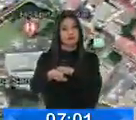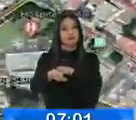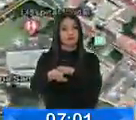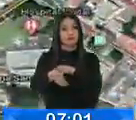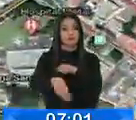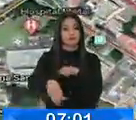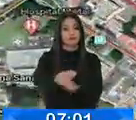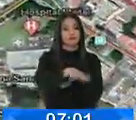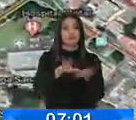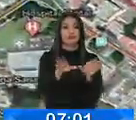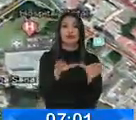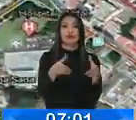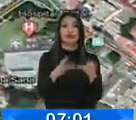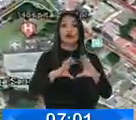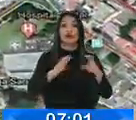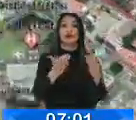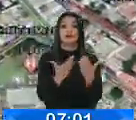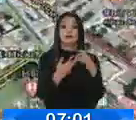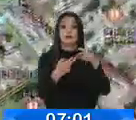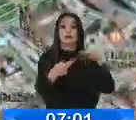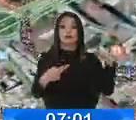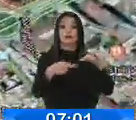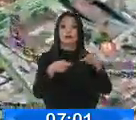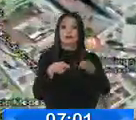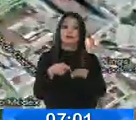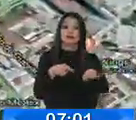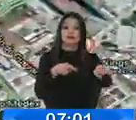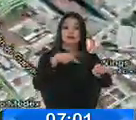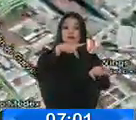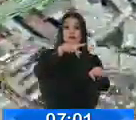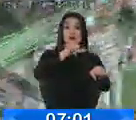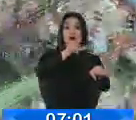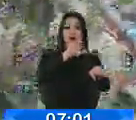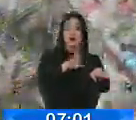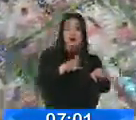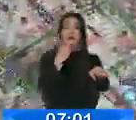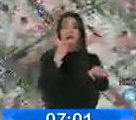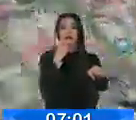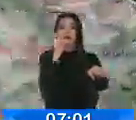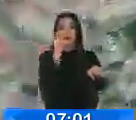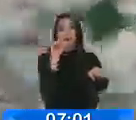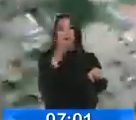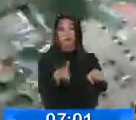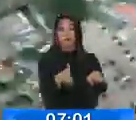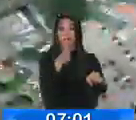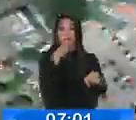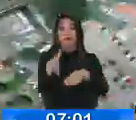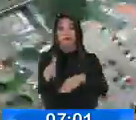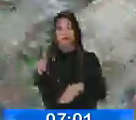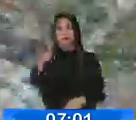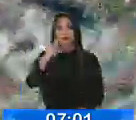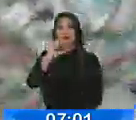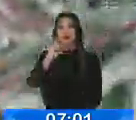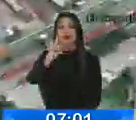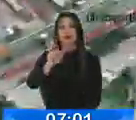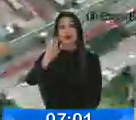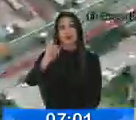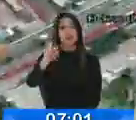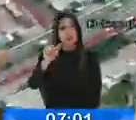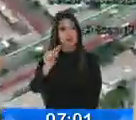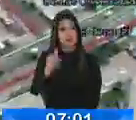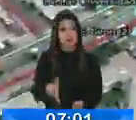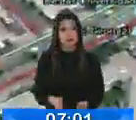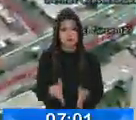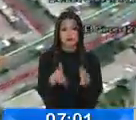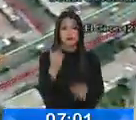Coliseo Rumiñahui y de ahí se distribuye Patria, 12 de octubre, Coruña. En la 12 de octubre podemos ver que el tráfico de